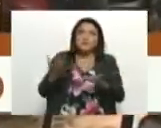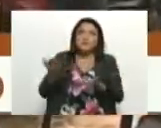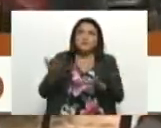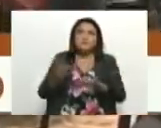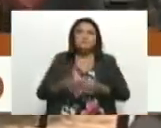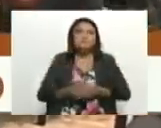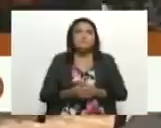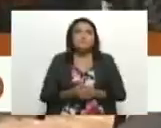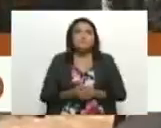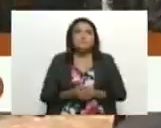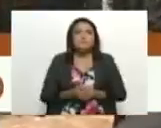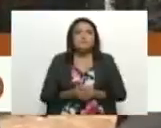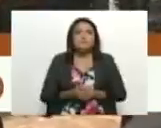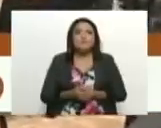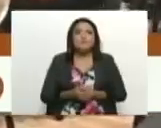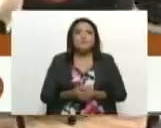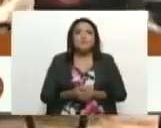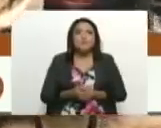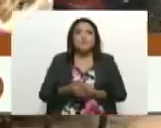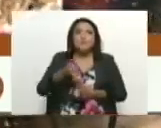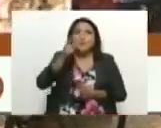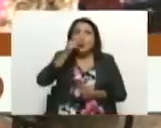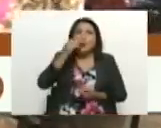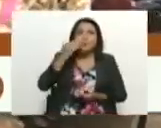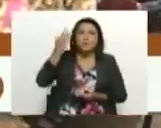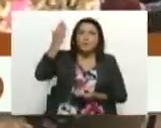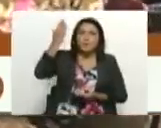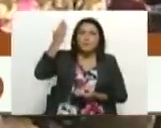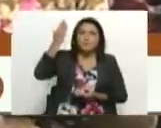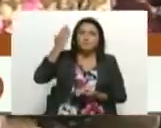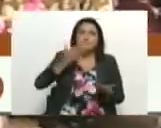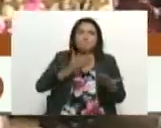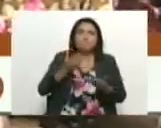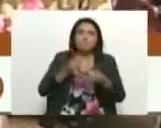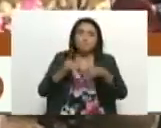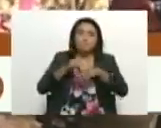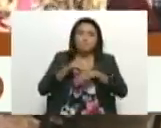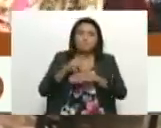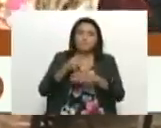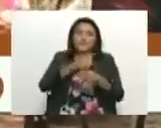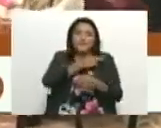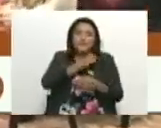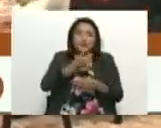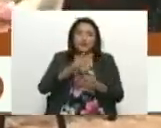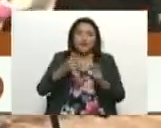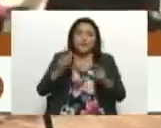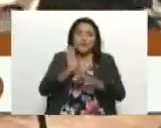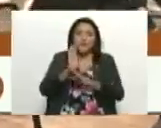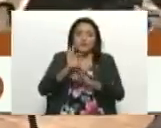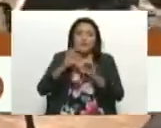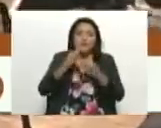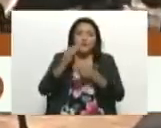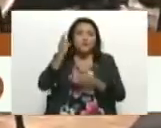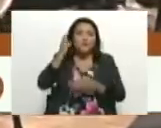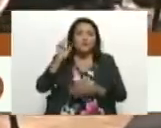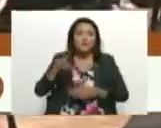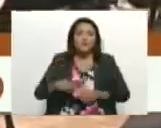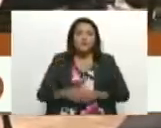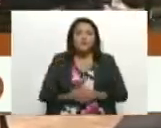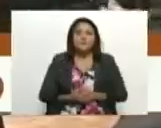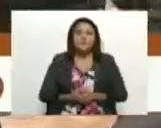comunes, al doctor Michel Díaz, director general para la protección de la familia y la mujer, a la doctora Emi Rivero,